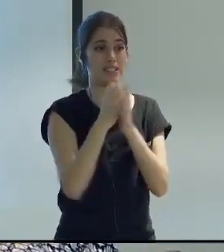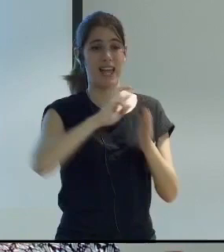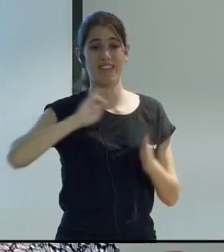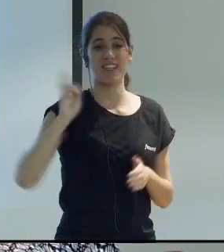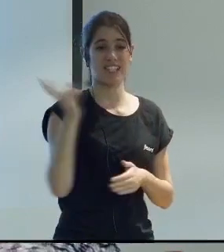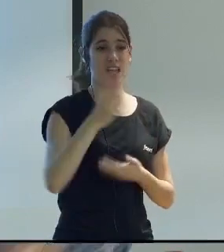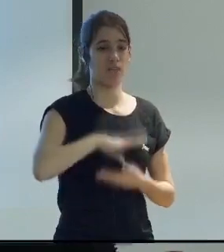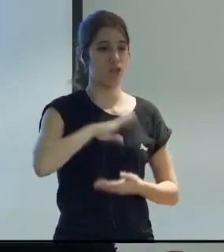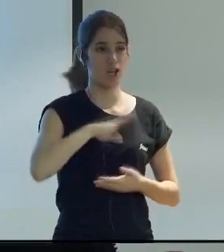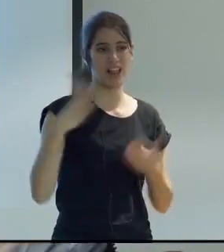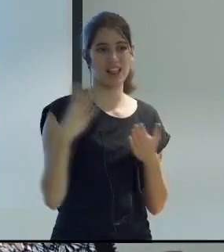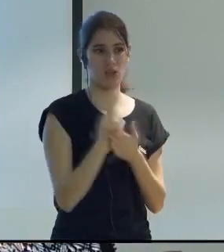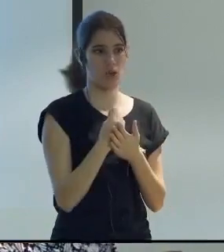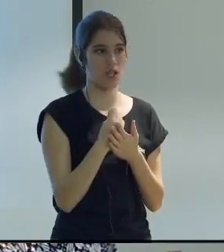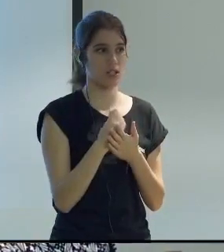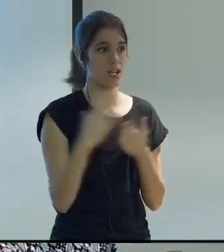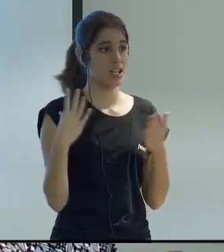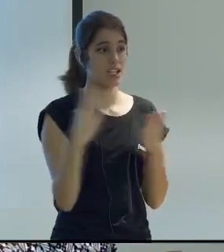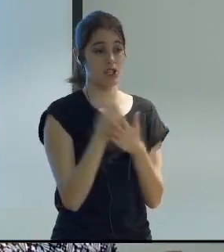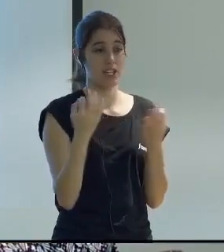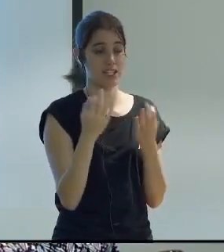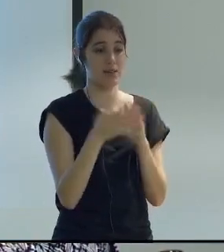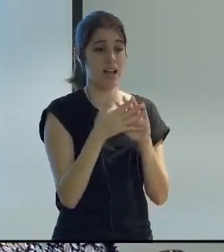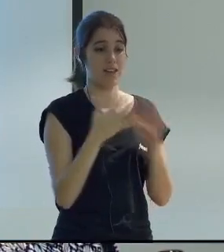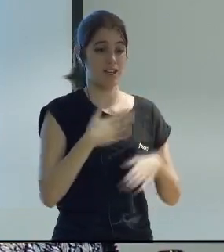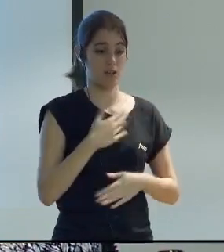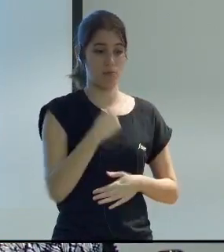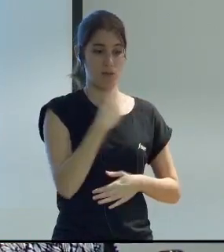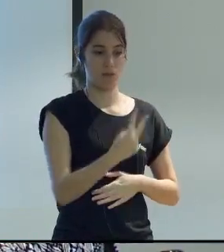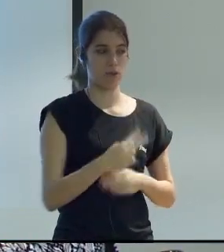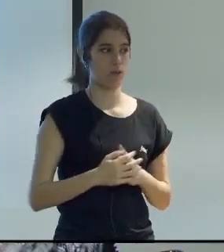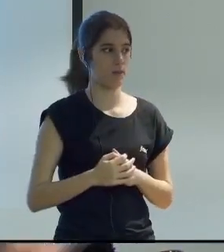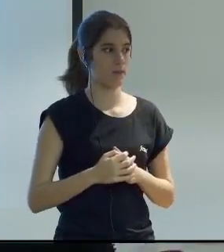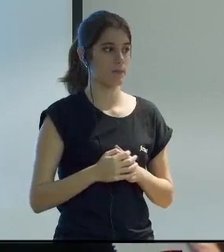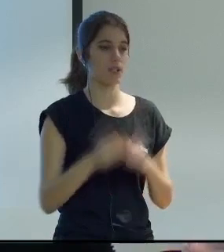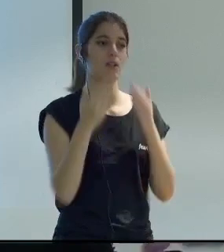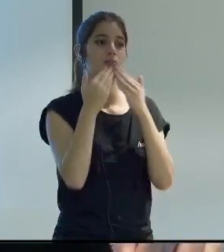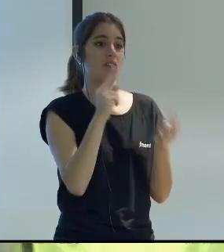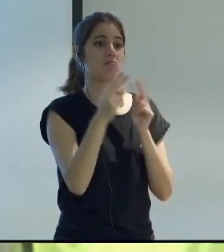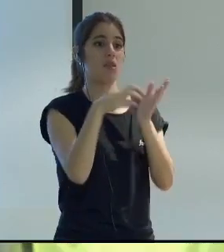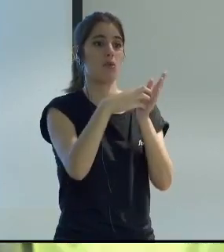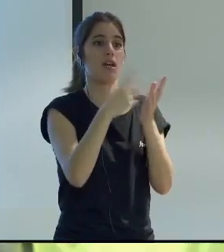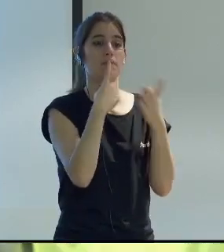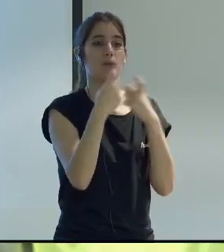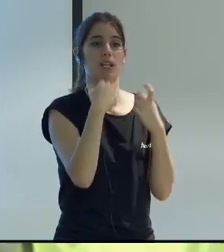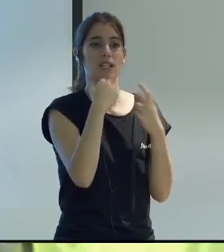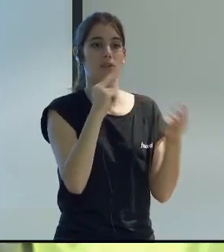diversidad funcional y todos tenemos que hablar con nuestra propia voz. Muchas gracias.